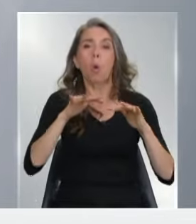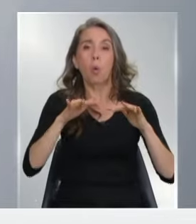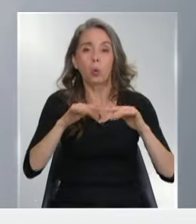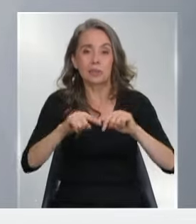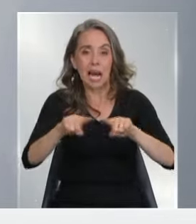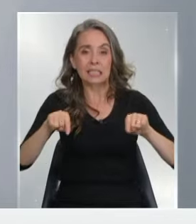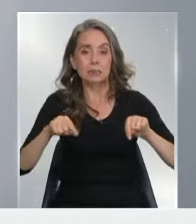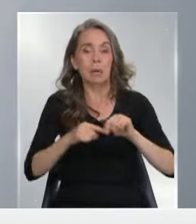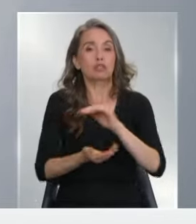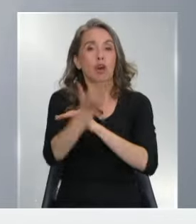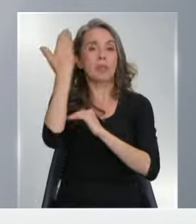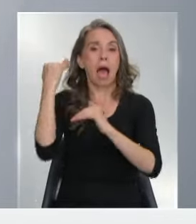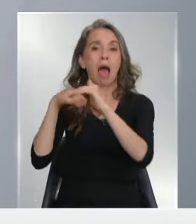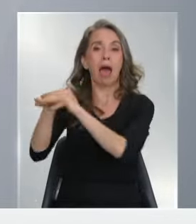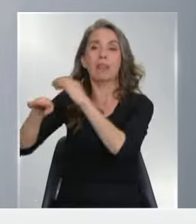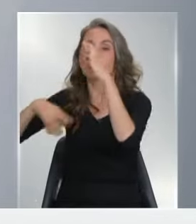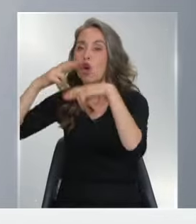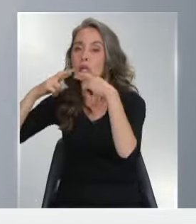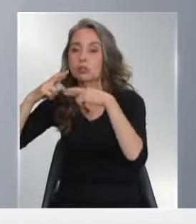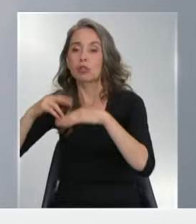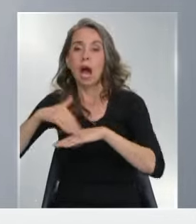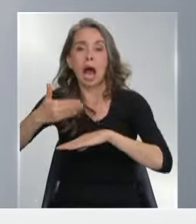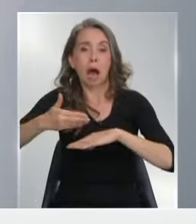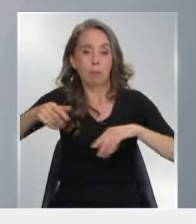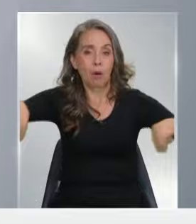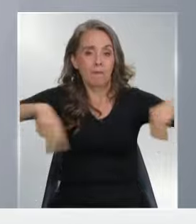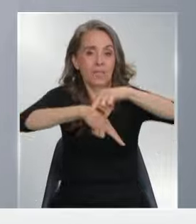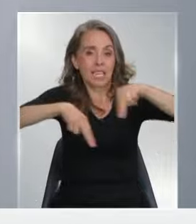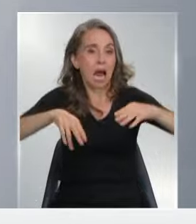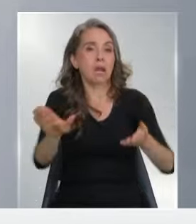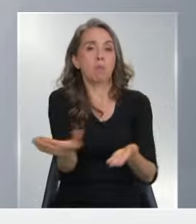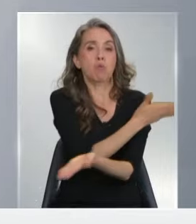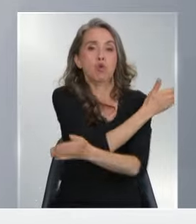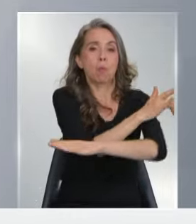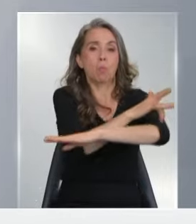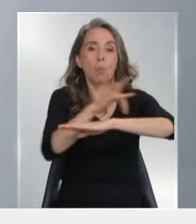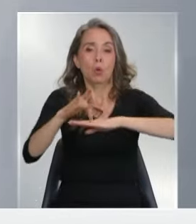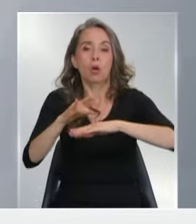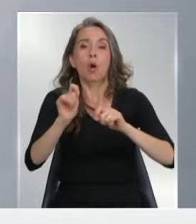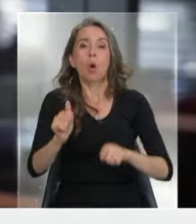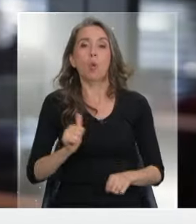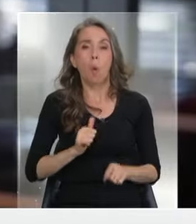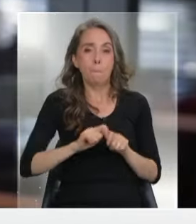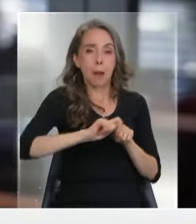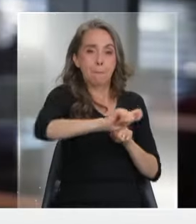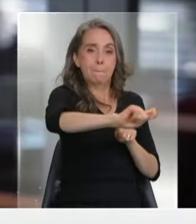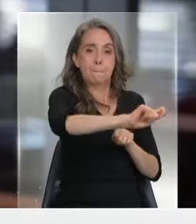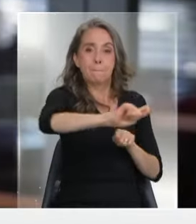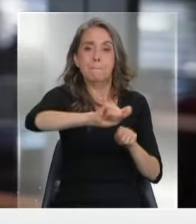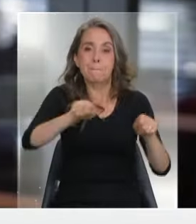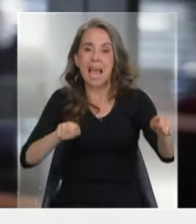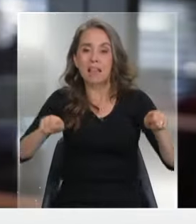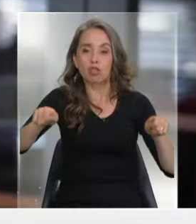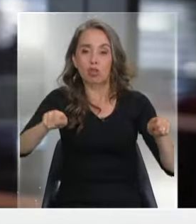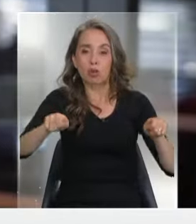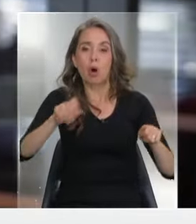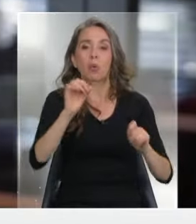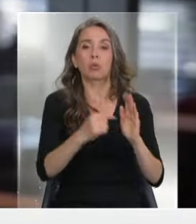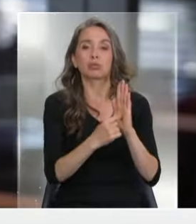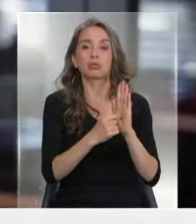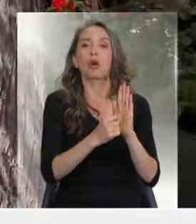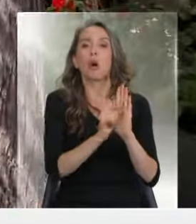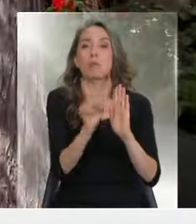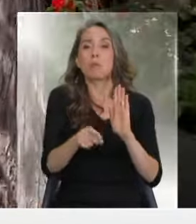espacios originales, despejando así las veredas, cumpliendo de esta forma con los metrajes y otras disposiciones que permite hoy día la